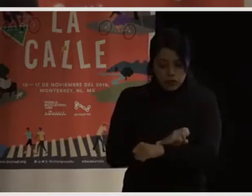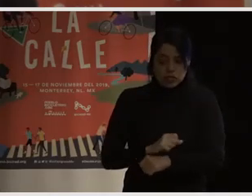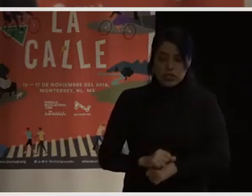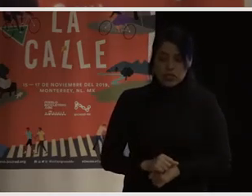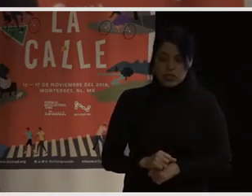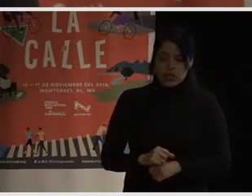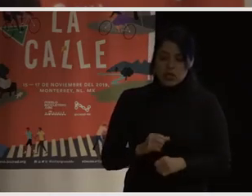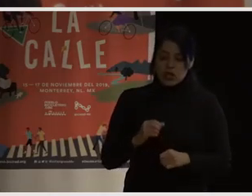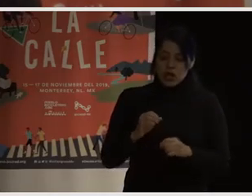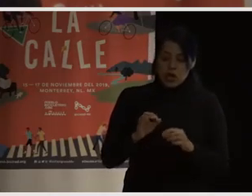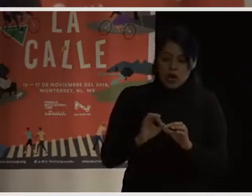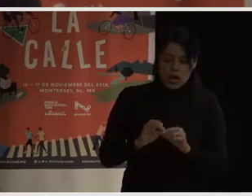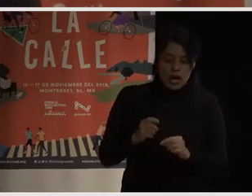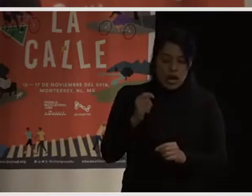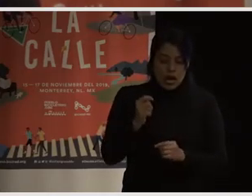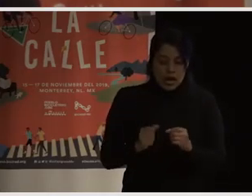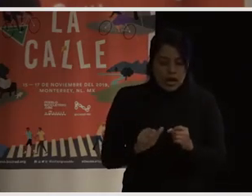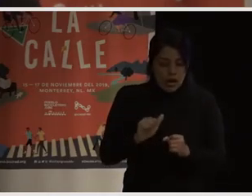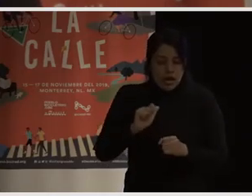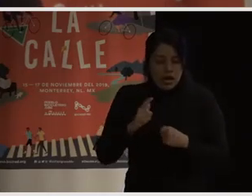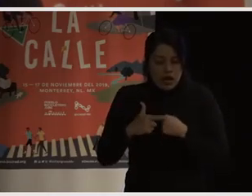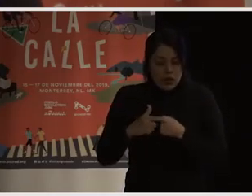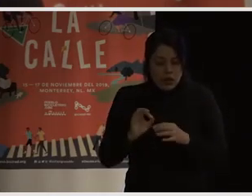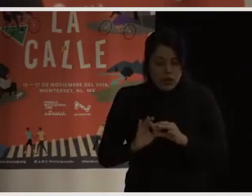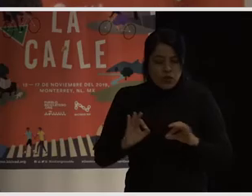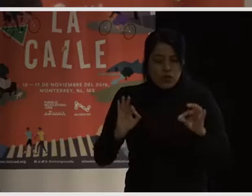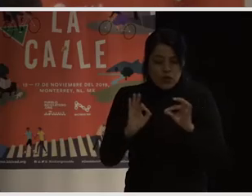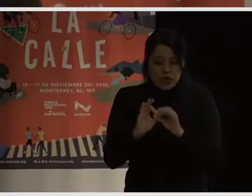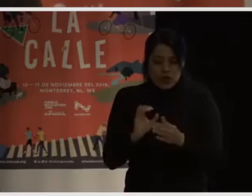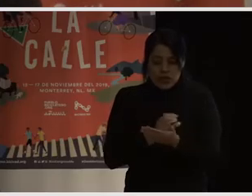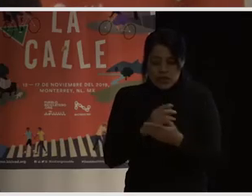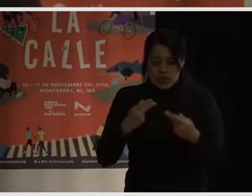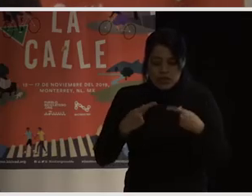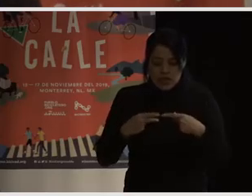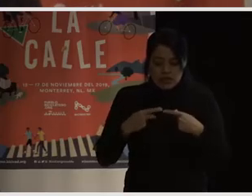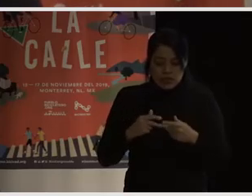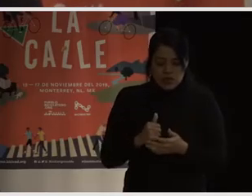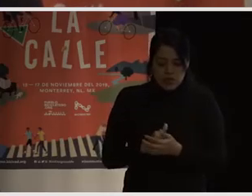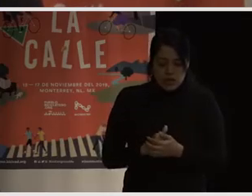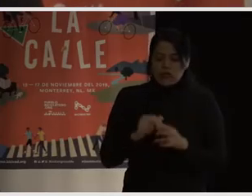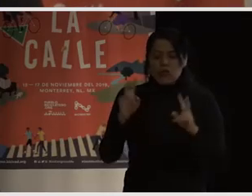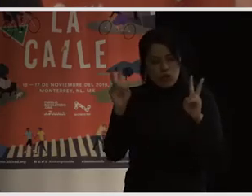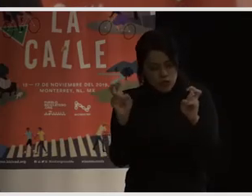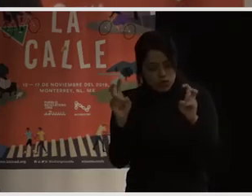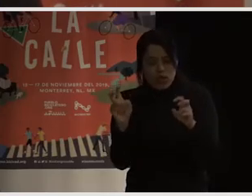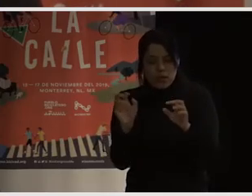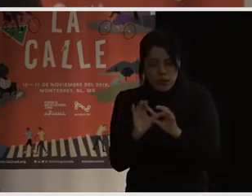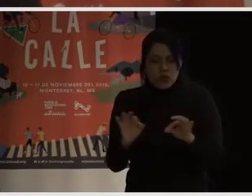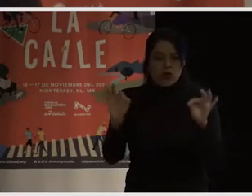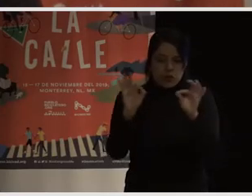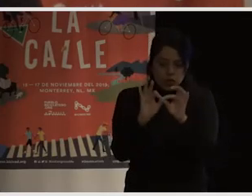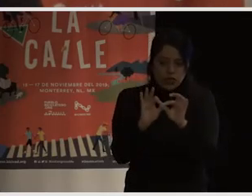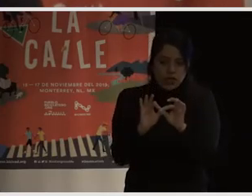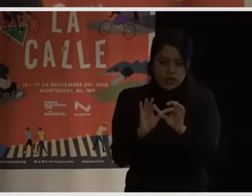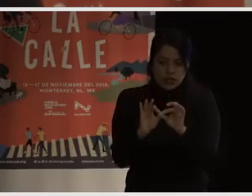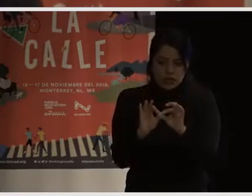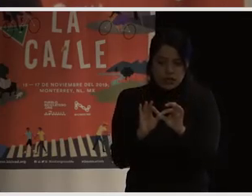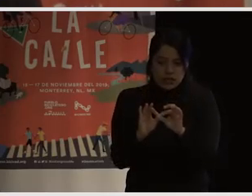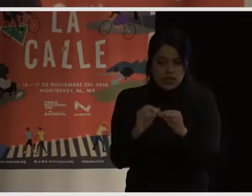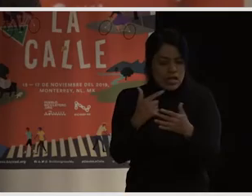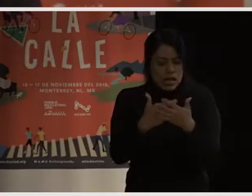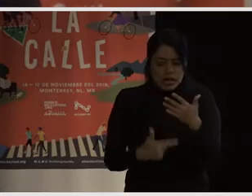clave era como a la ciudadanía del mensaje no es un tema muy importante dentro no es